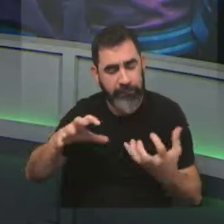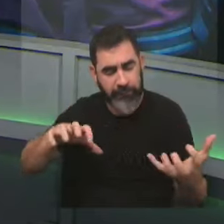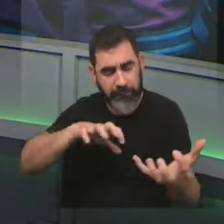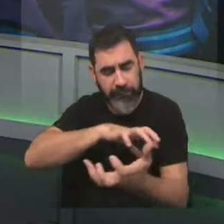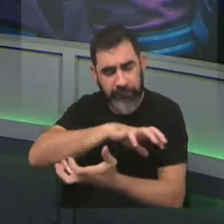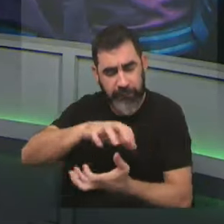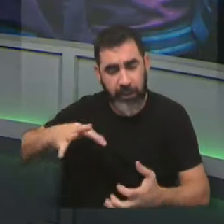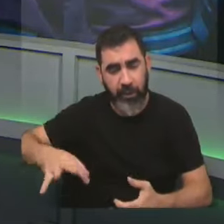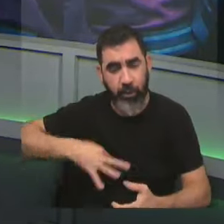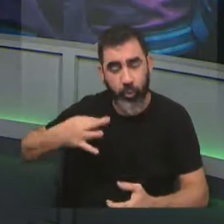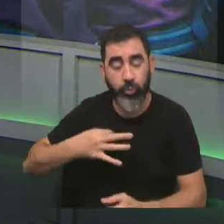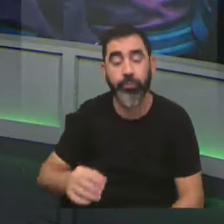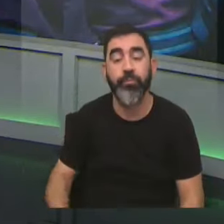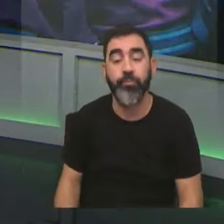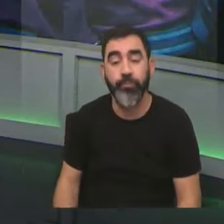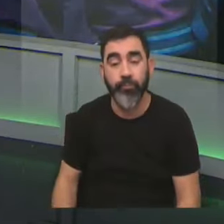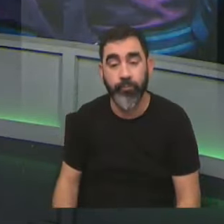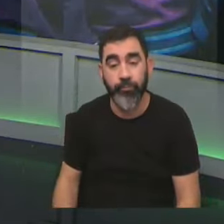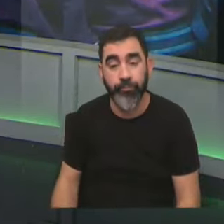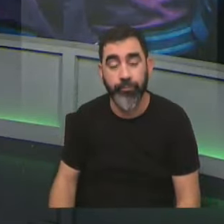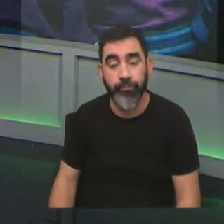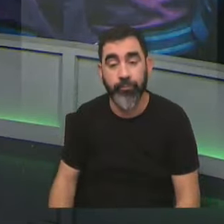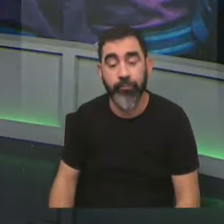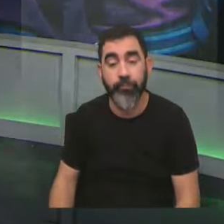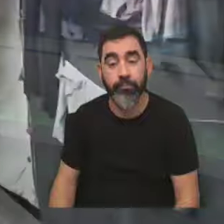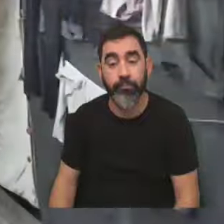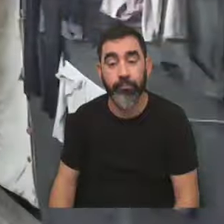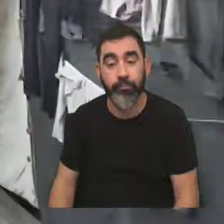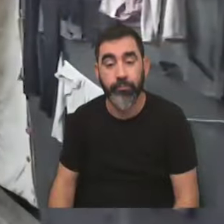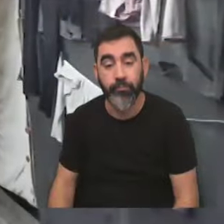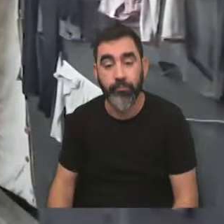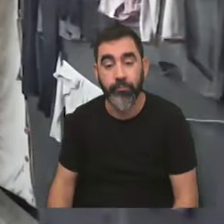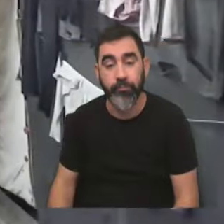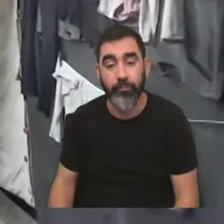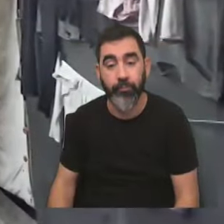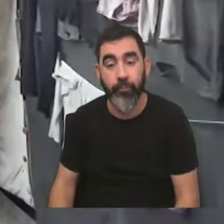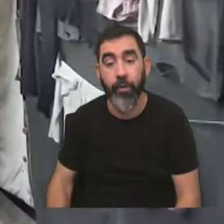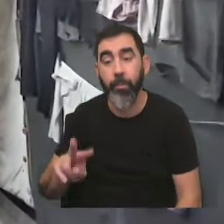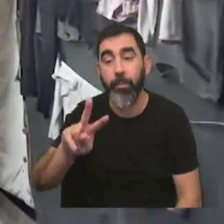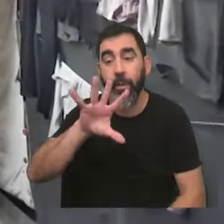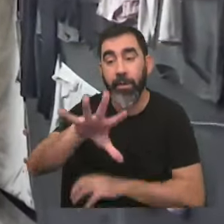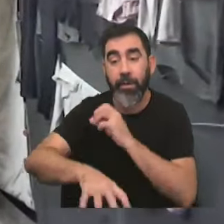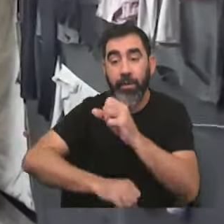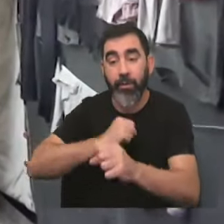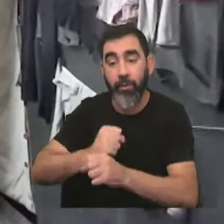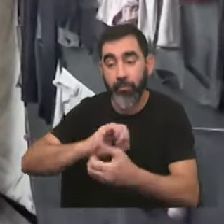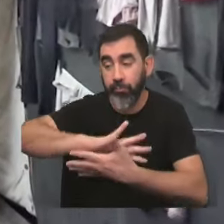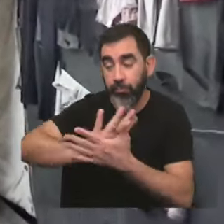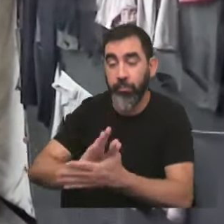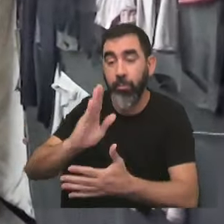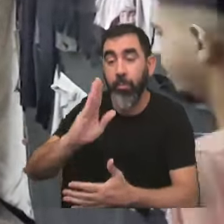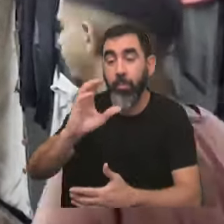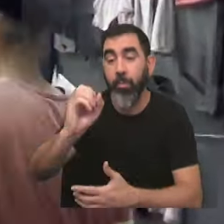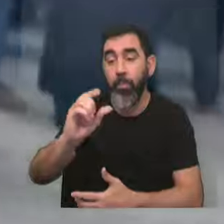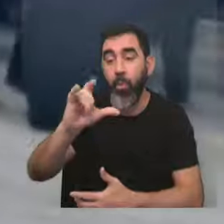vida a las que la población Palestina se ha visto sometida por la guerra a 25 años de la erradicación del Apolo en